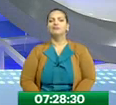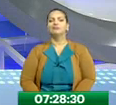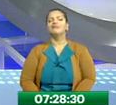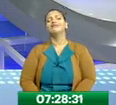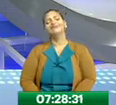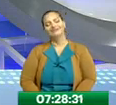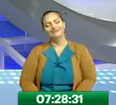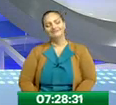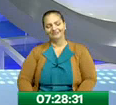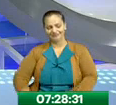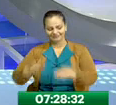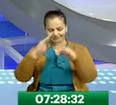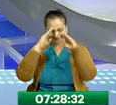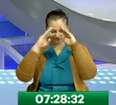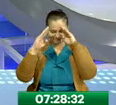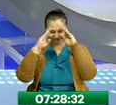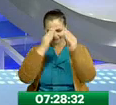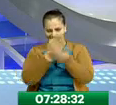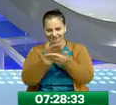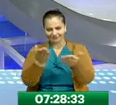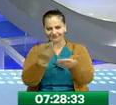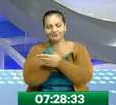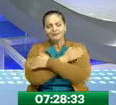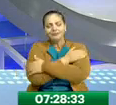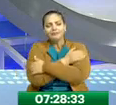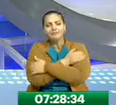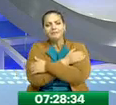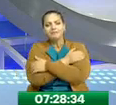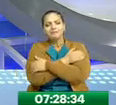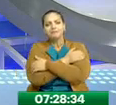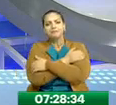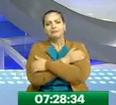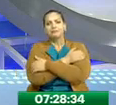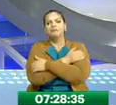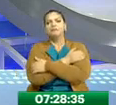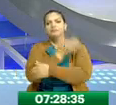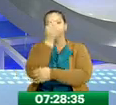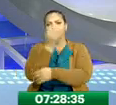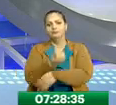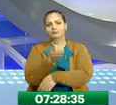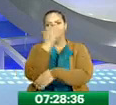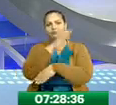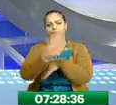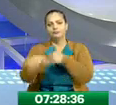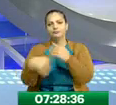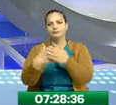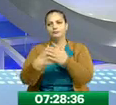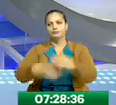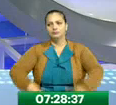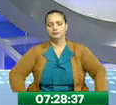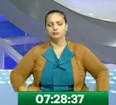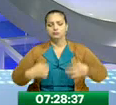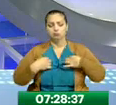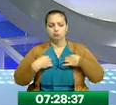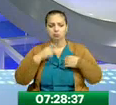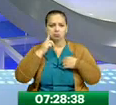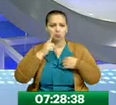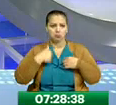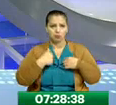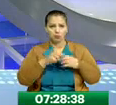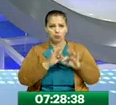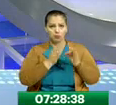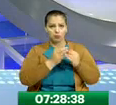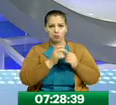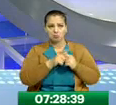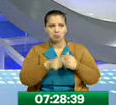¿Qué tal? Buenos días para usted. Un fuerte abrazo, mi querida Luisa. José Luis, amables televidentes, no estoy de luto de repente. Les